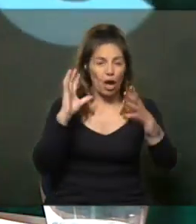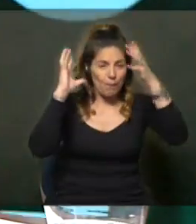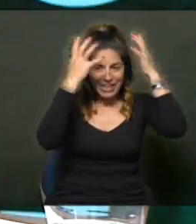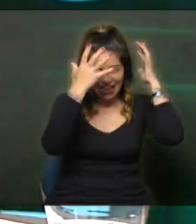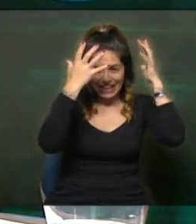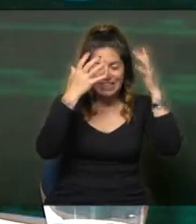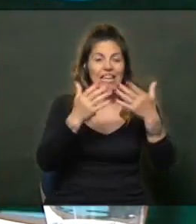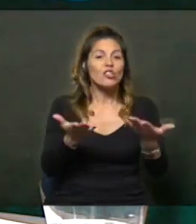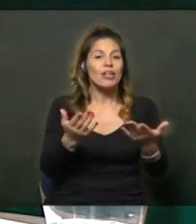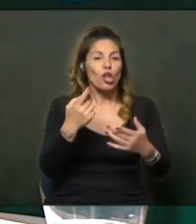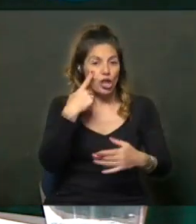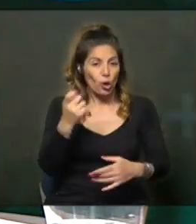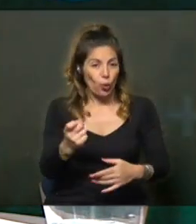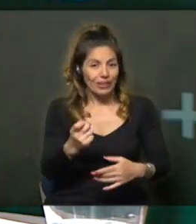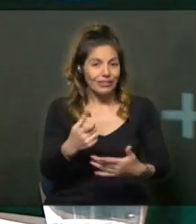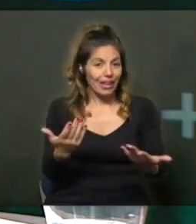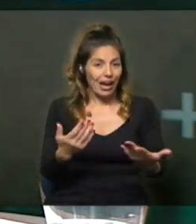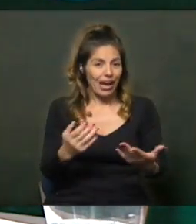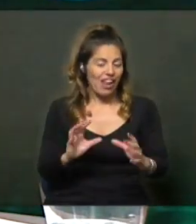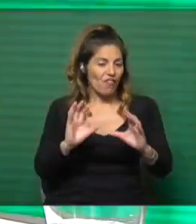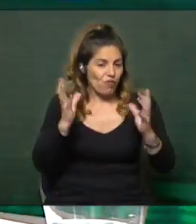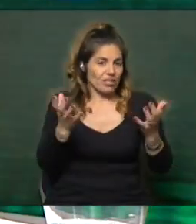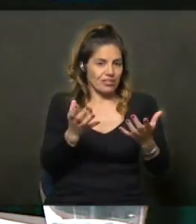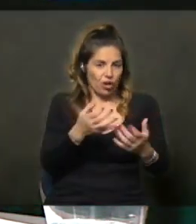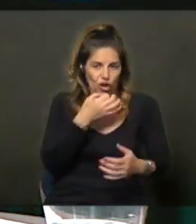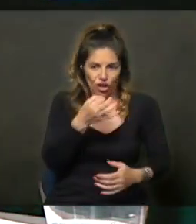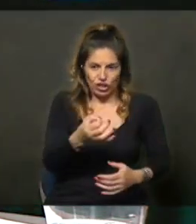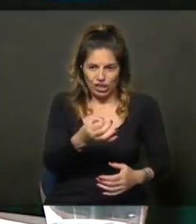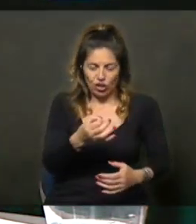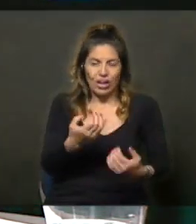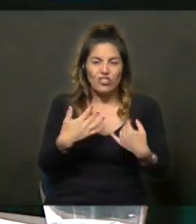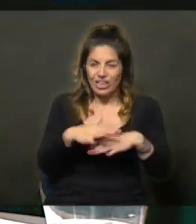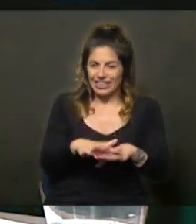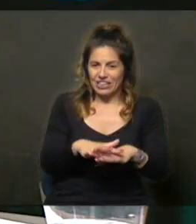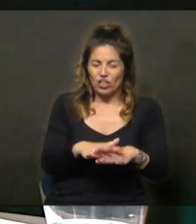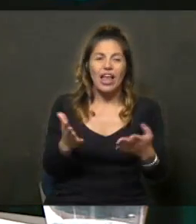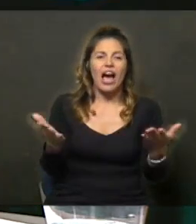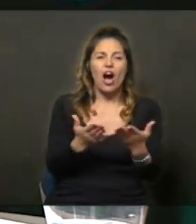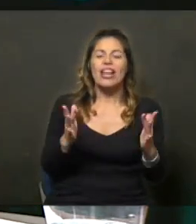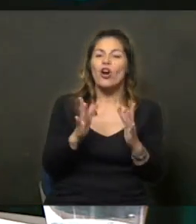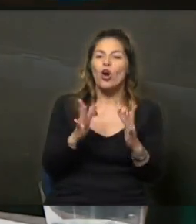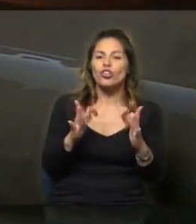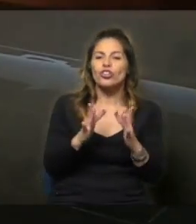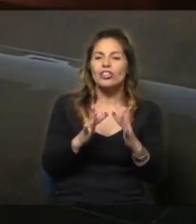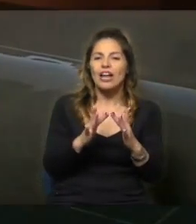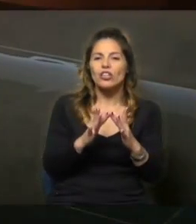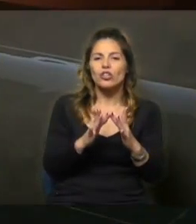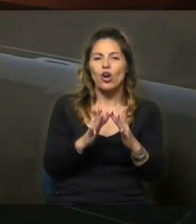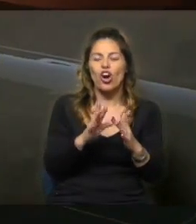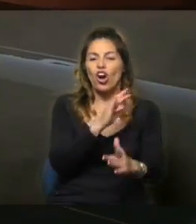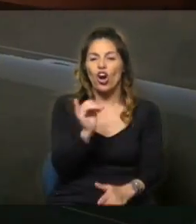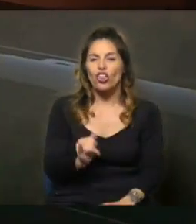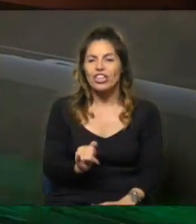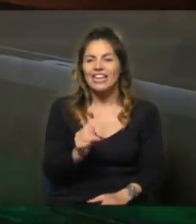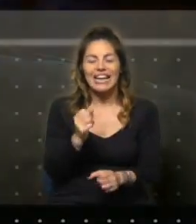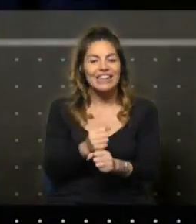y sobre todo teniendo en cuenta la virulencia con la que las expresó tanto en el caso de la integración Ahora nos vamos al contacto con Juan Pablo Rodríguez que ha estado